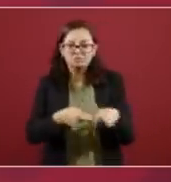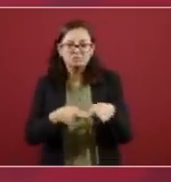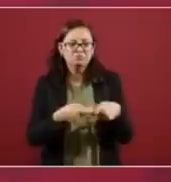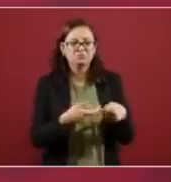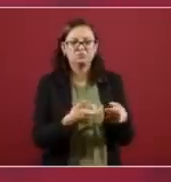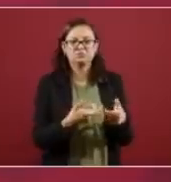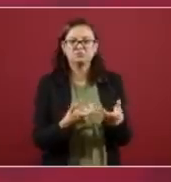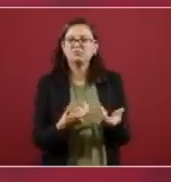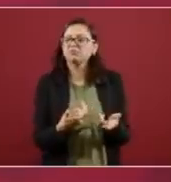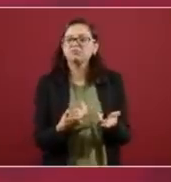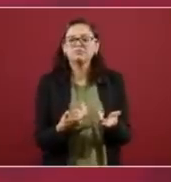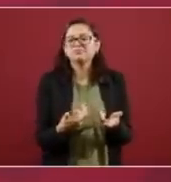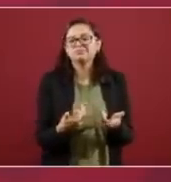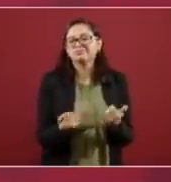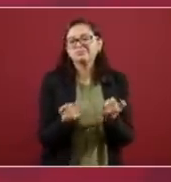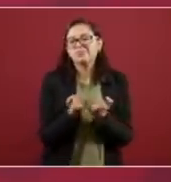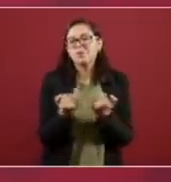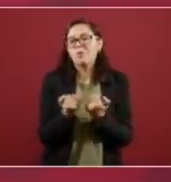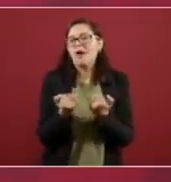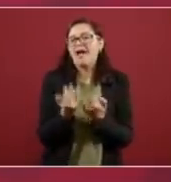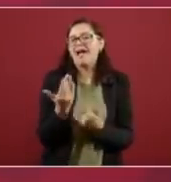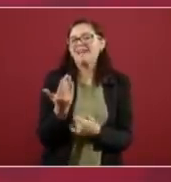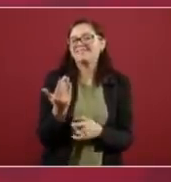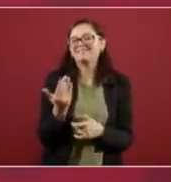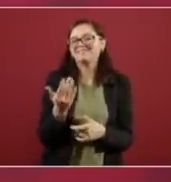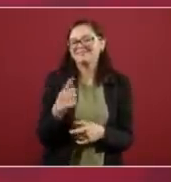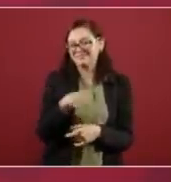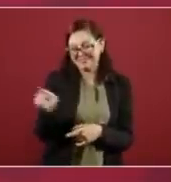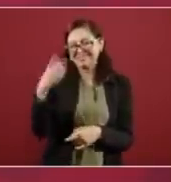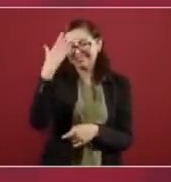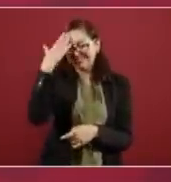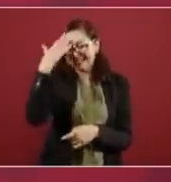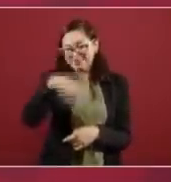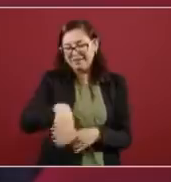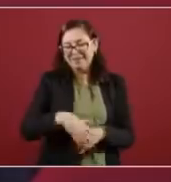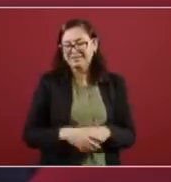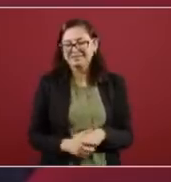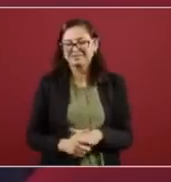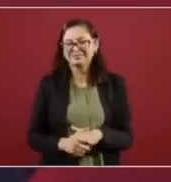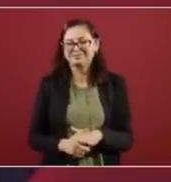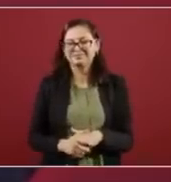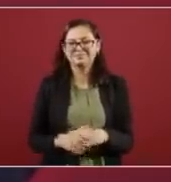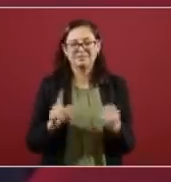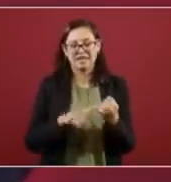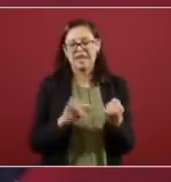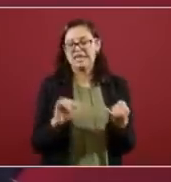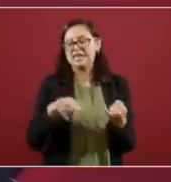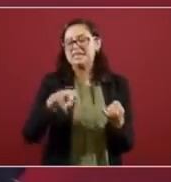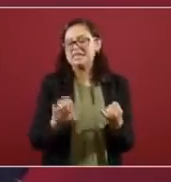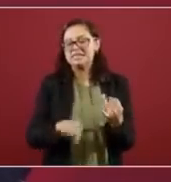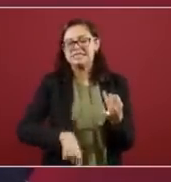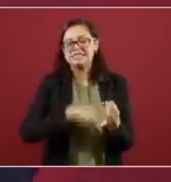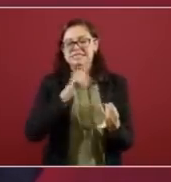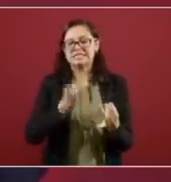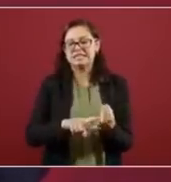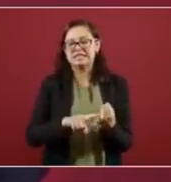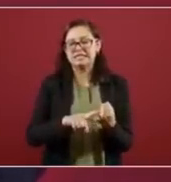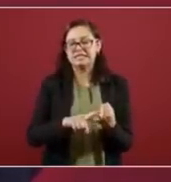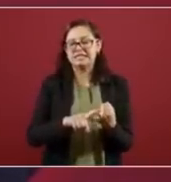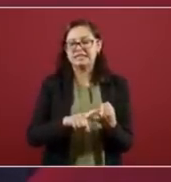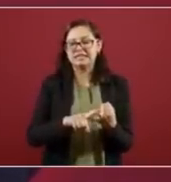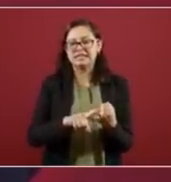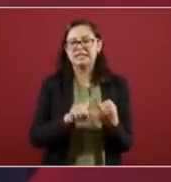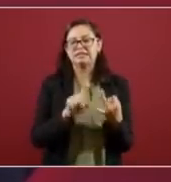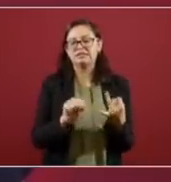como se integraban los órganos esto mismo como se integró el line como se entregó el trigo entero